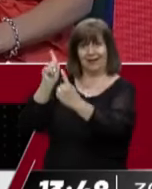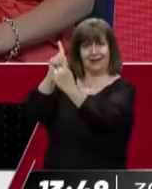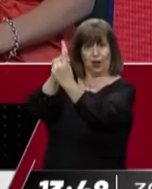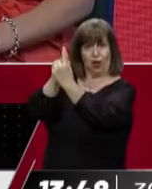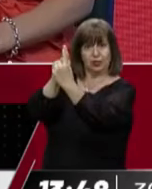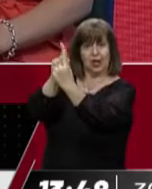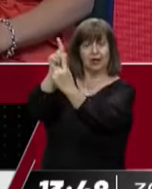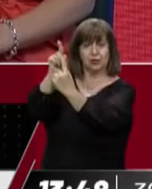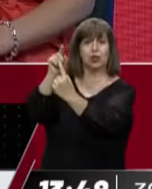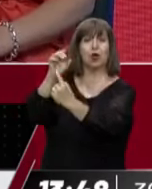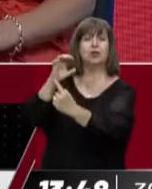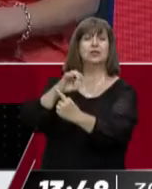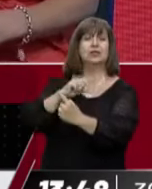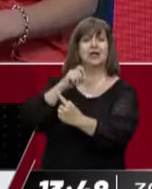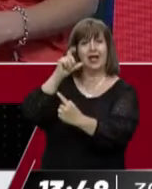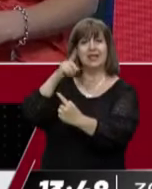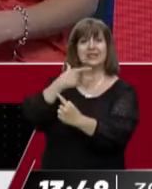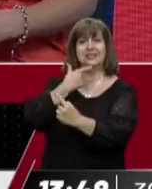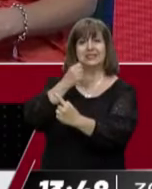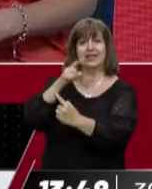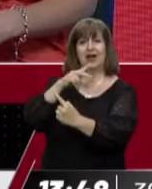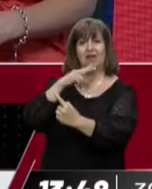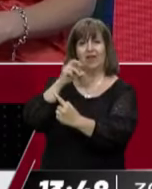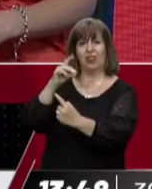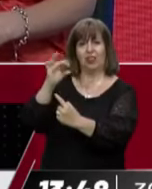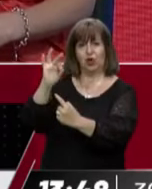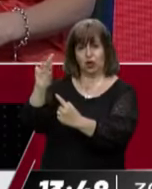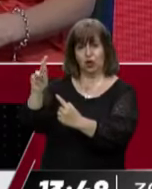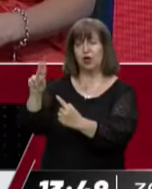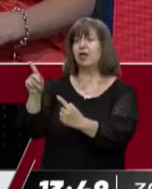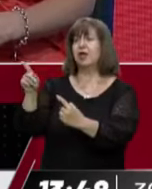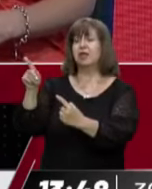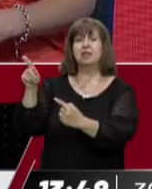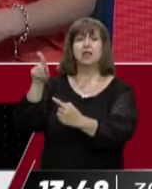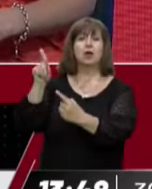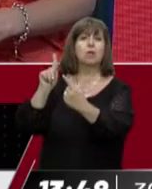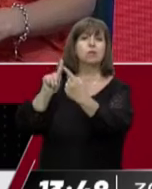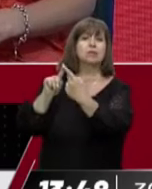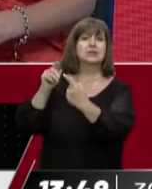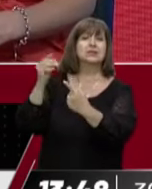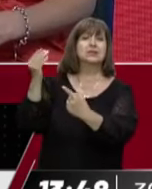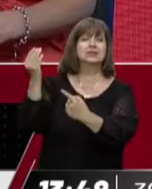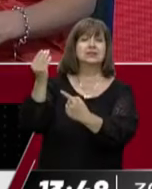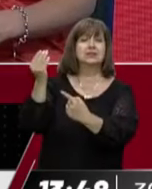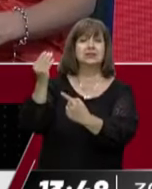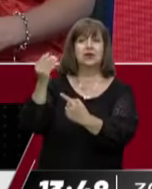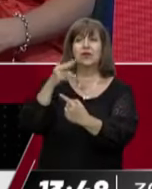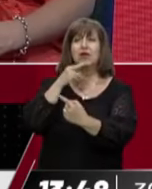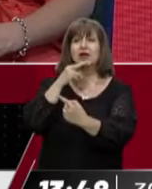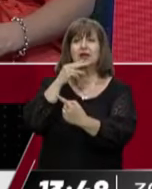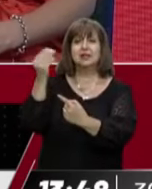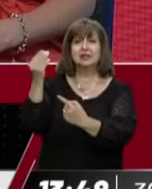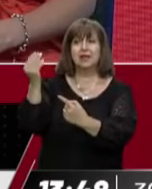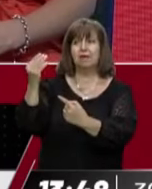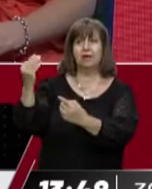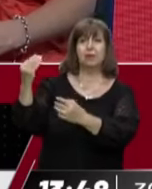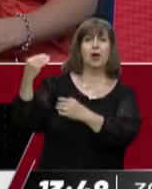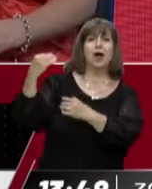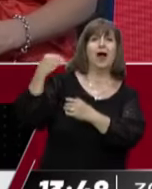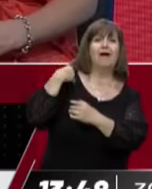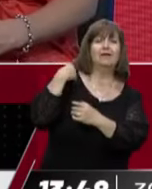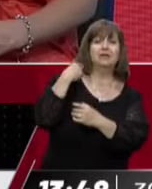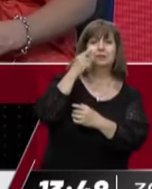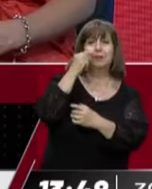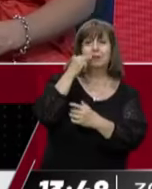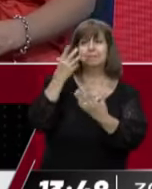Cancillería salvadoreña, entre ayer jueves y hoy viernes iba a mantener contacto con la familia, pero hasta el momento no lo habían hecho y ellos creen que